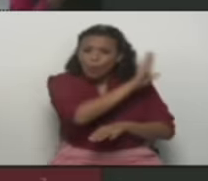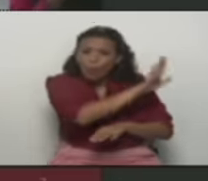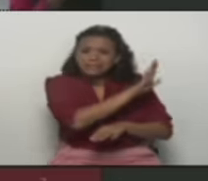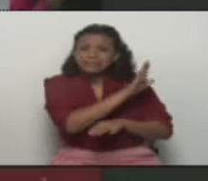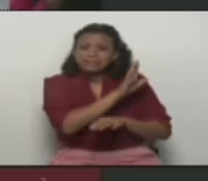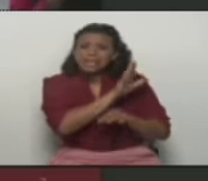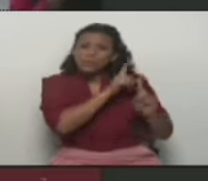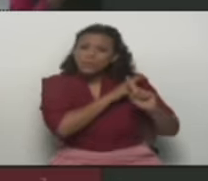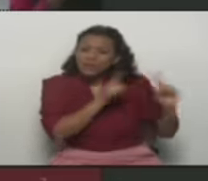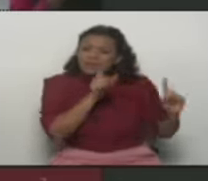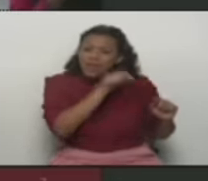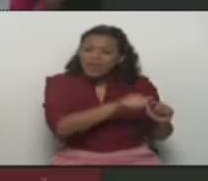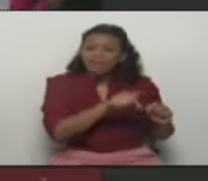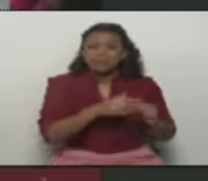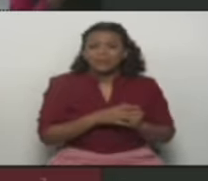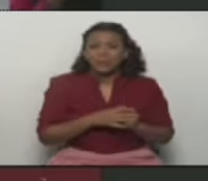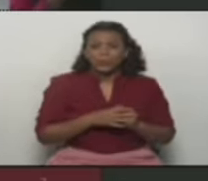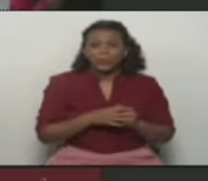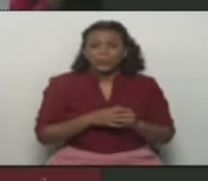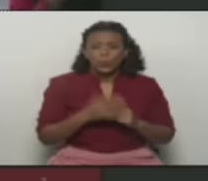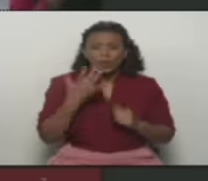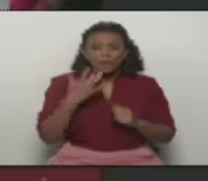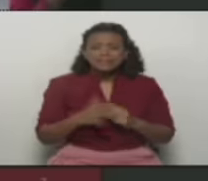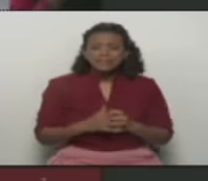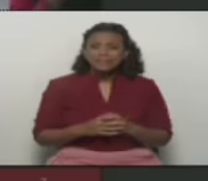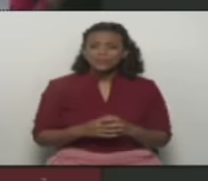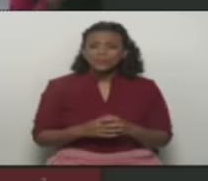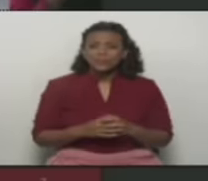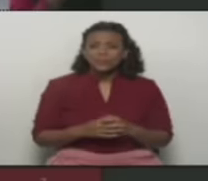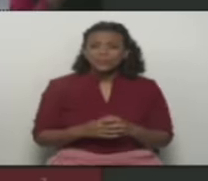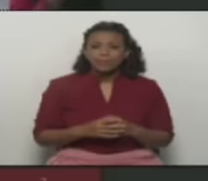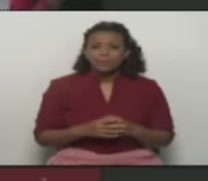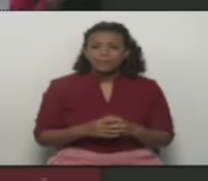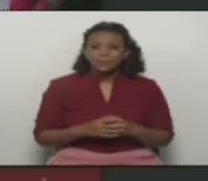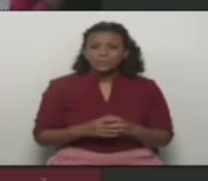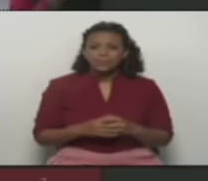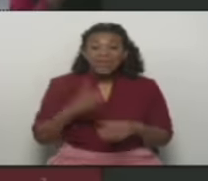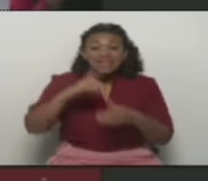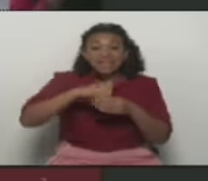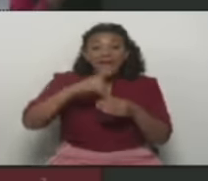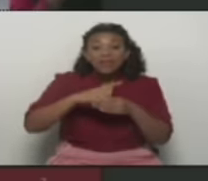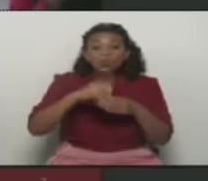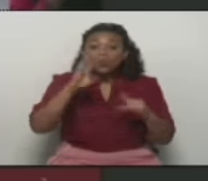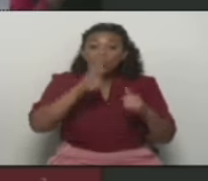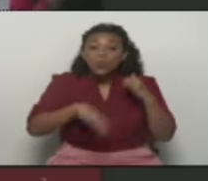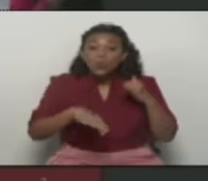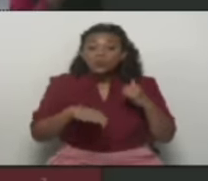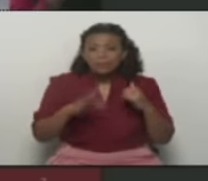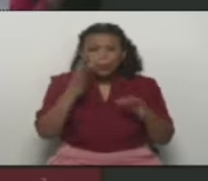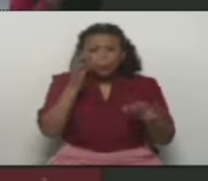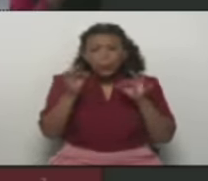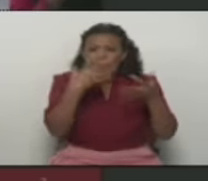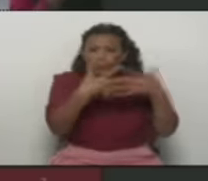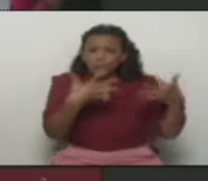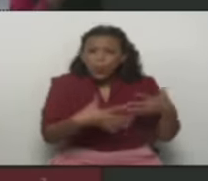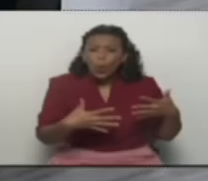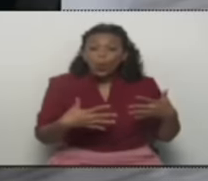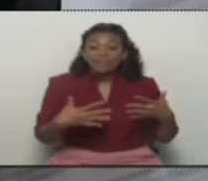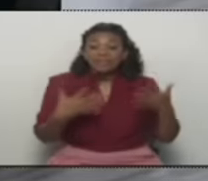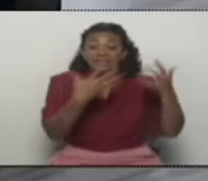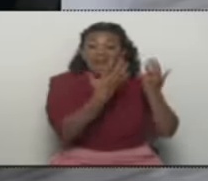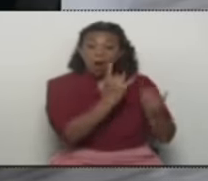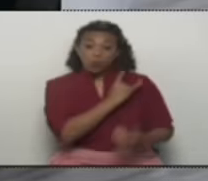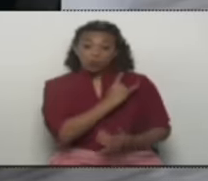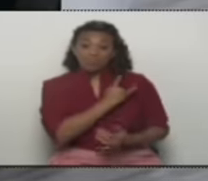y ha estado en contacto con Súmate desde el 2004. Por cierto, el dato del cisne negro, el artículo, superartículo que publicaron en Harvard, ellos ponen